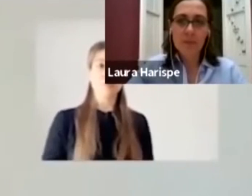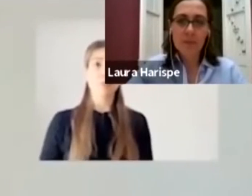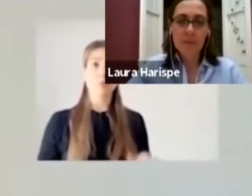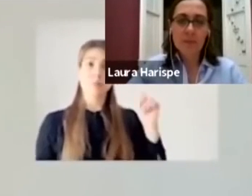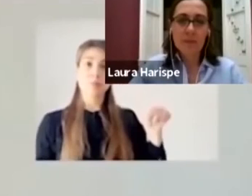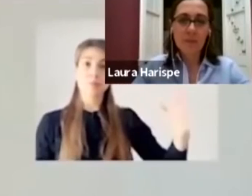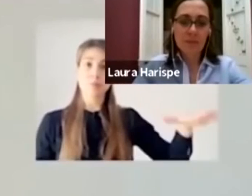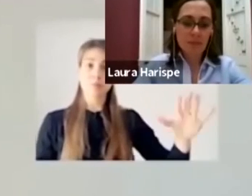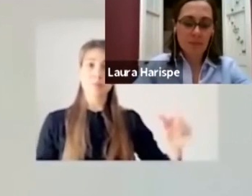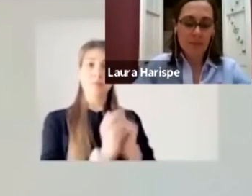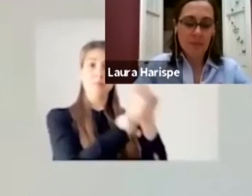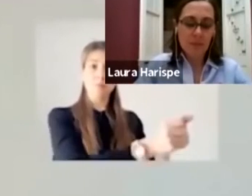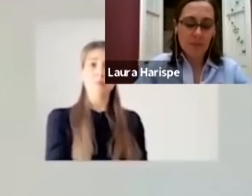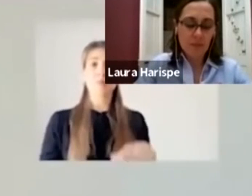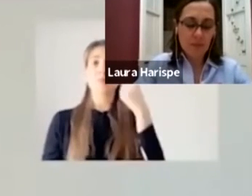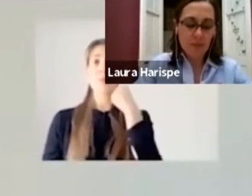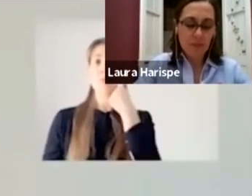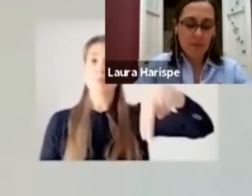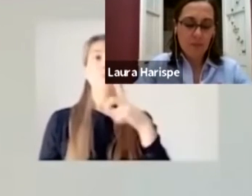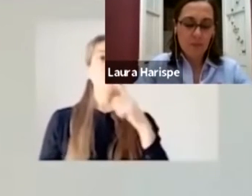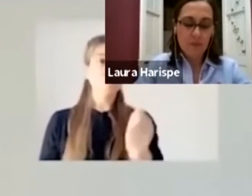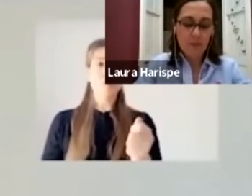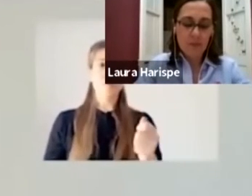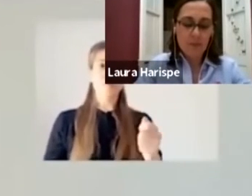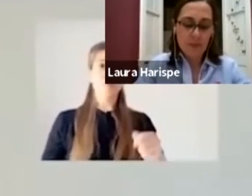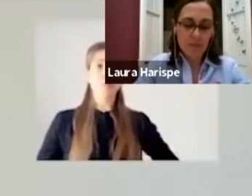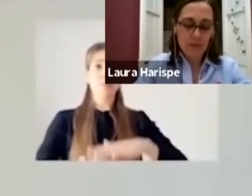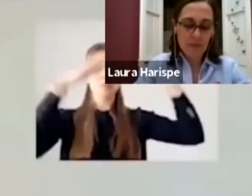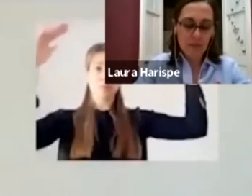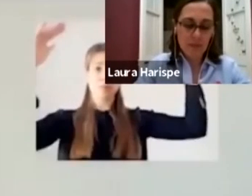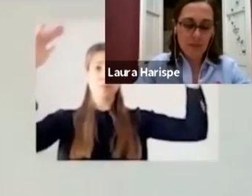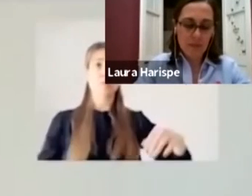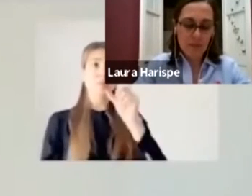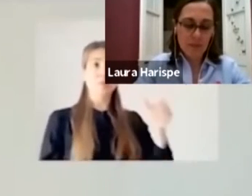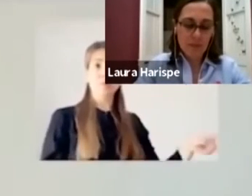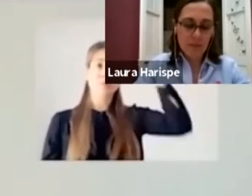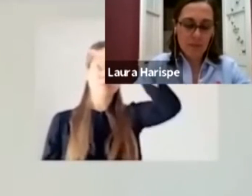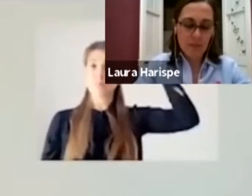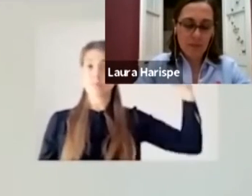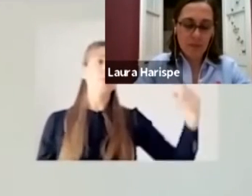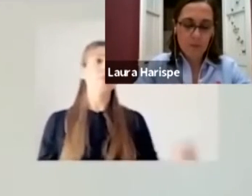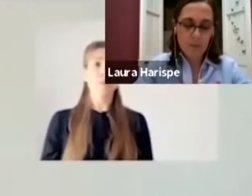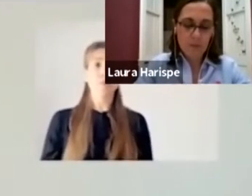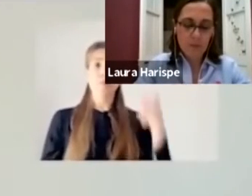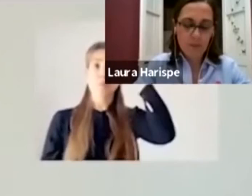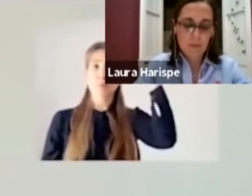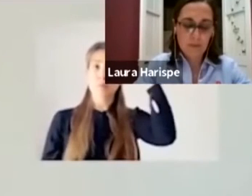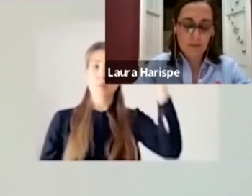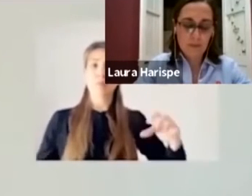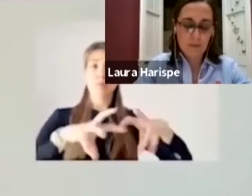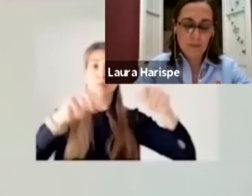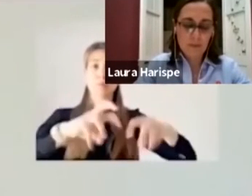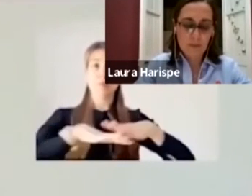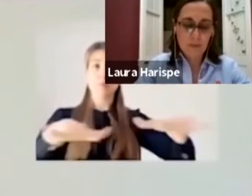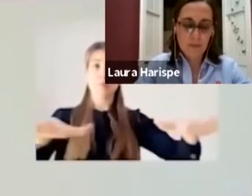capacitación relacionadas con la preparación de la huerta agroecológica destinada a docentes pertenecientes a la Escuela de